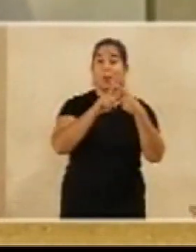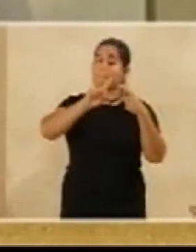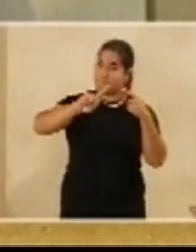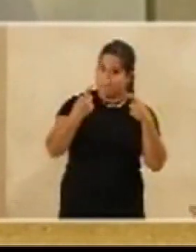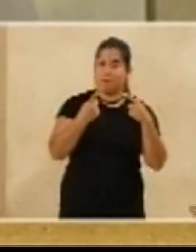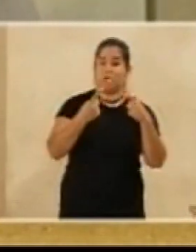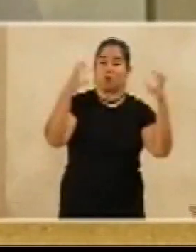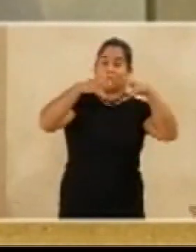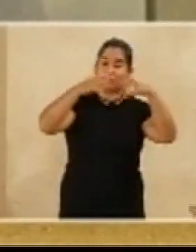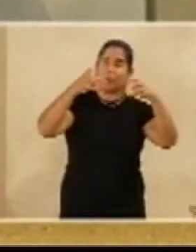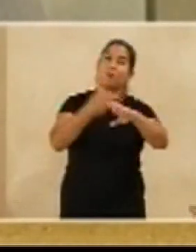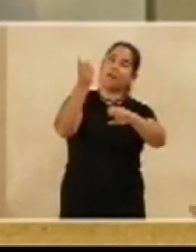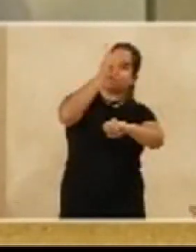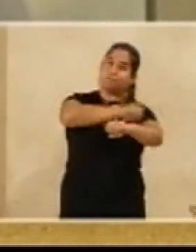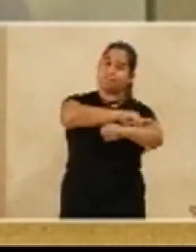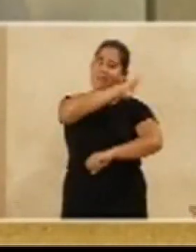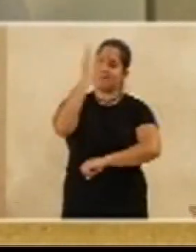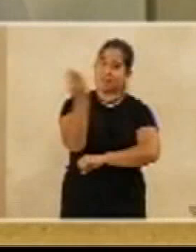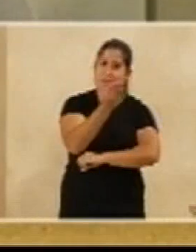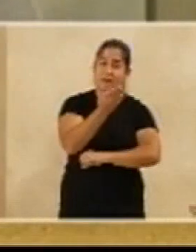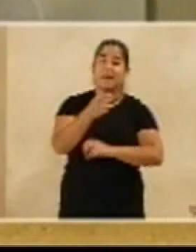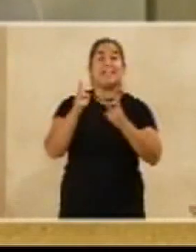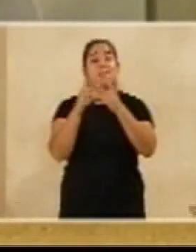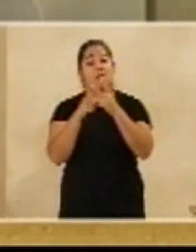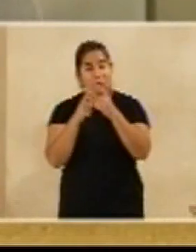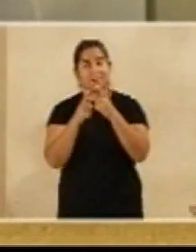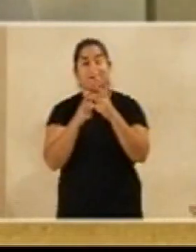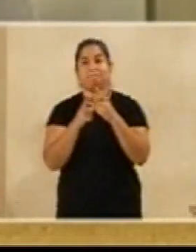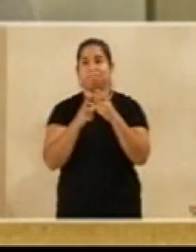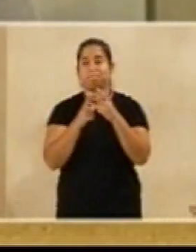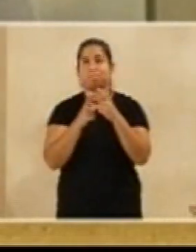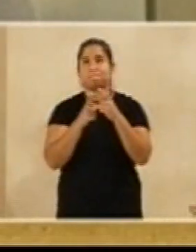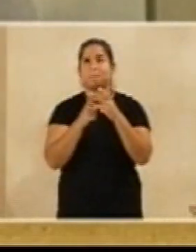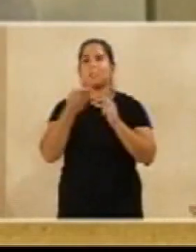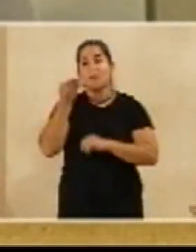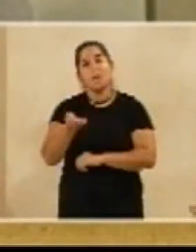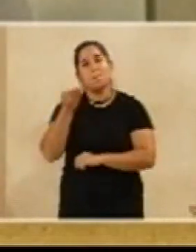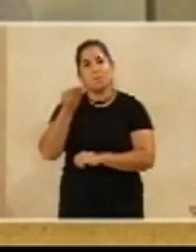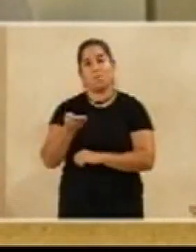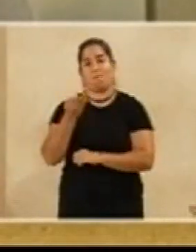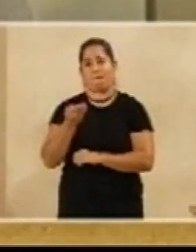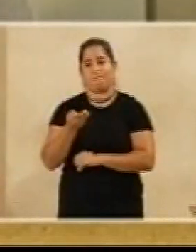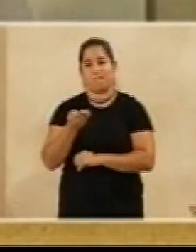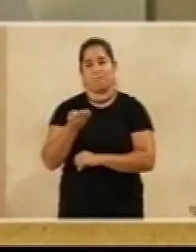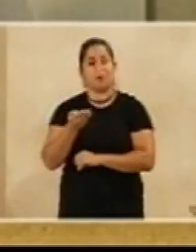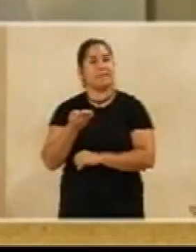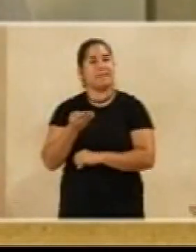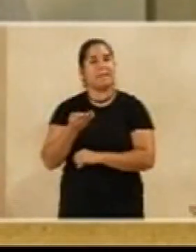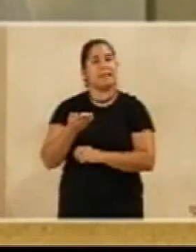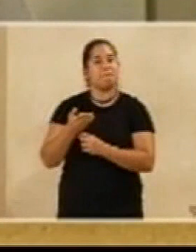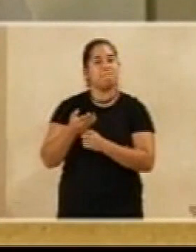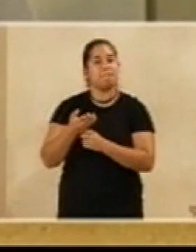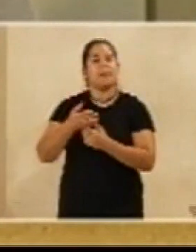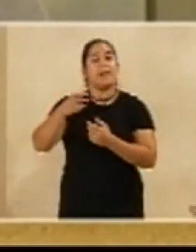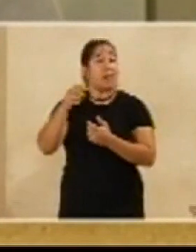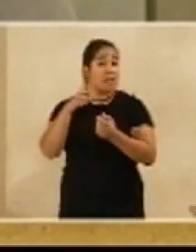situaciones de lluvias torrenciales y, sobre todo, otra importante y que puede ser recibida con mucha alegría por parte